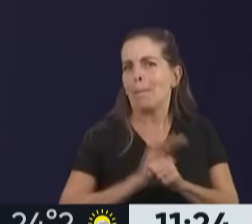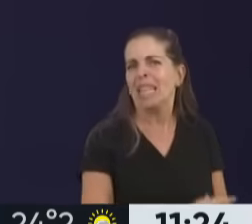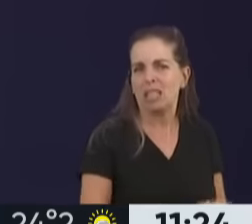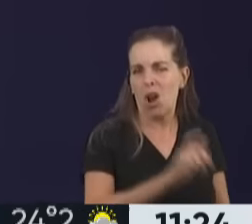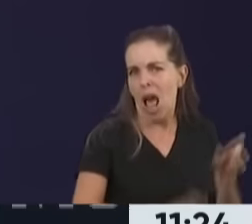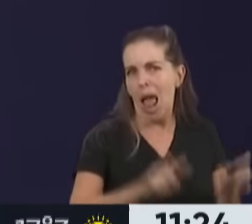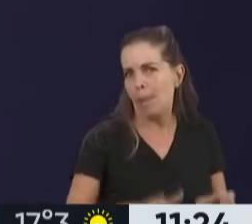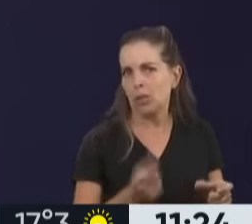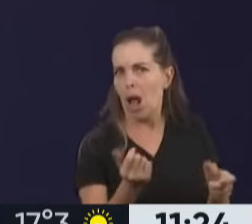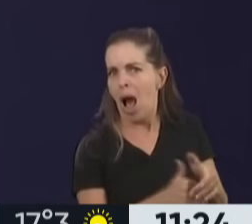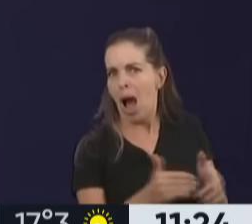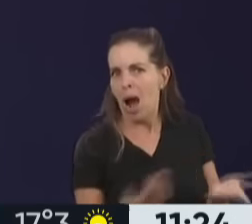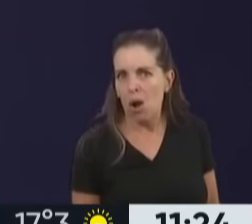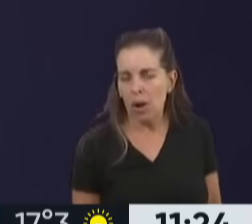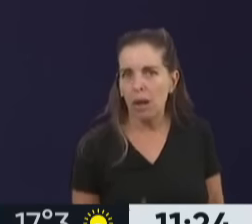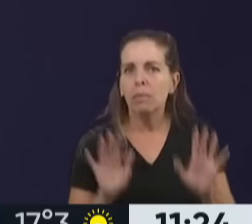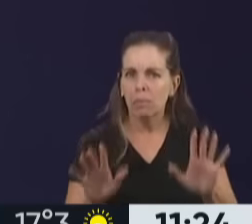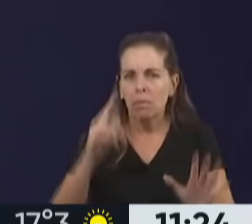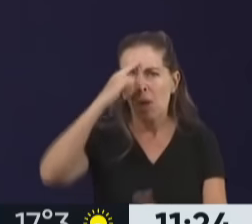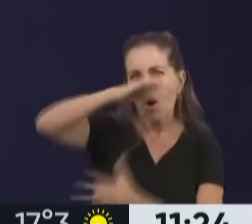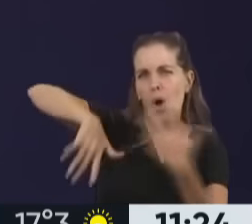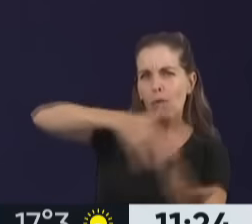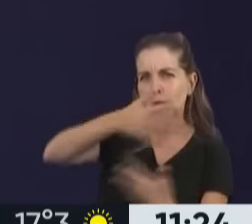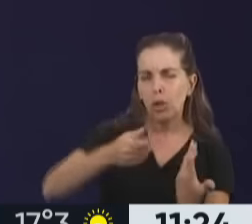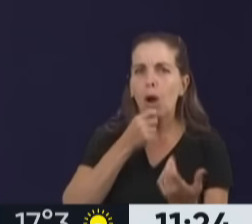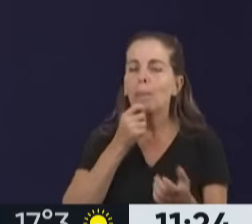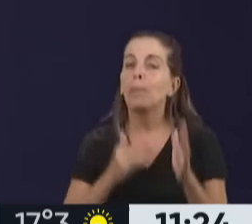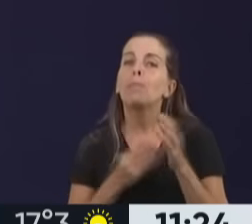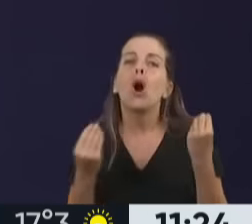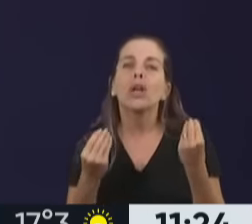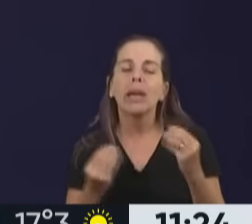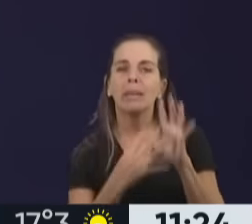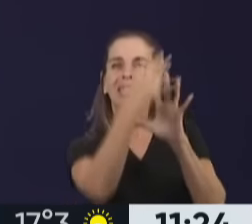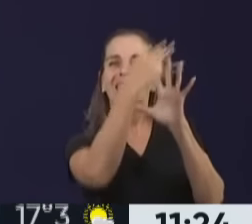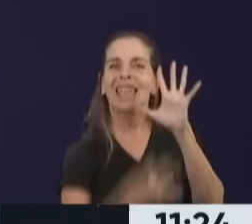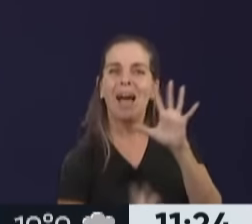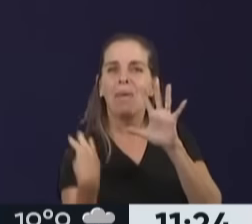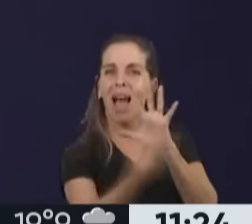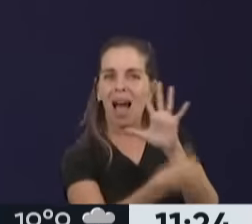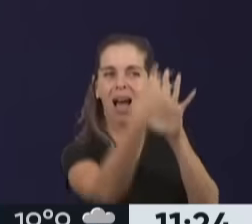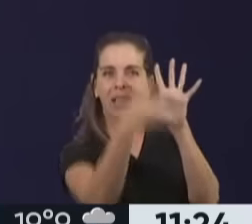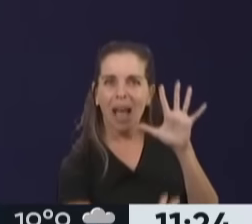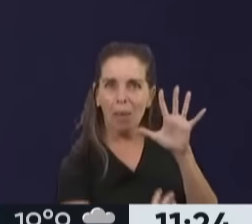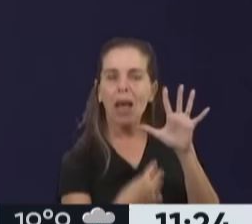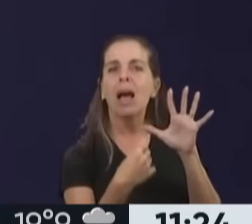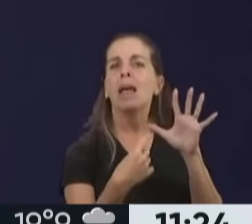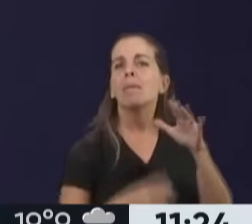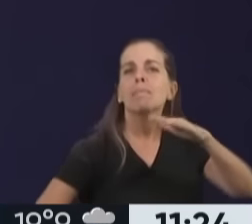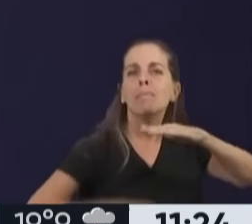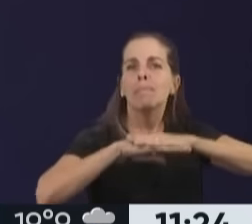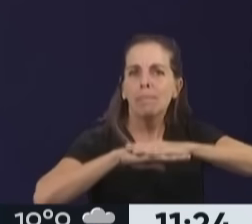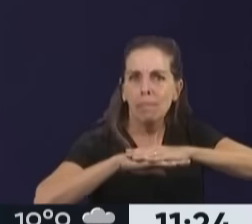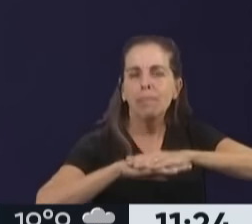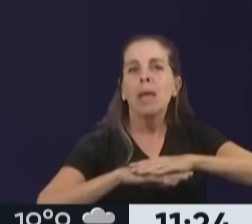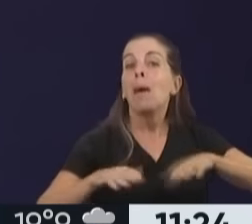todo un no la confusión hubo por la tabla se dio por la tabla de las escalas el piso